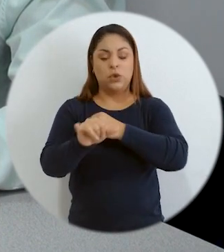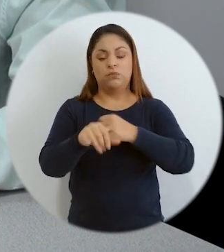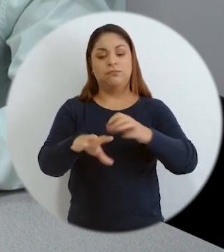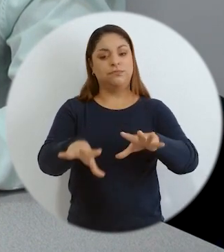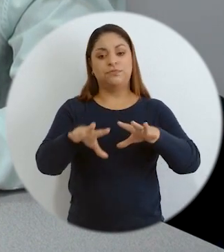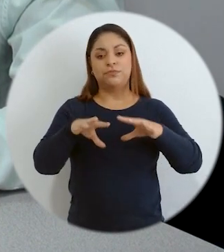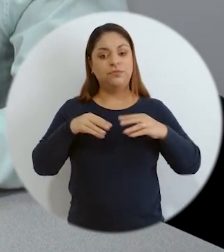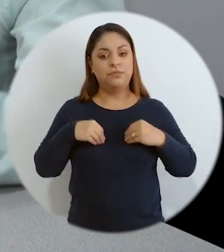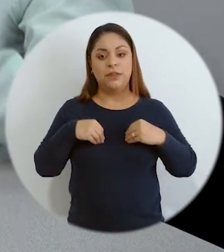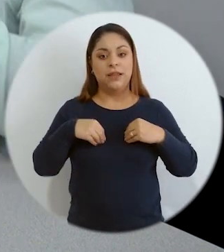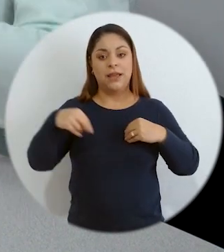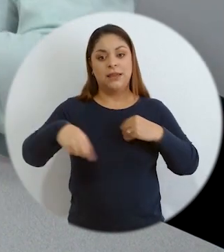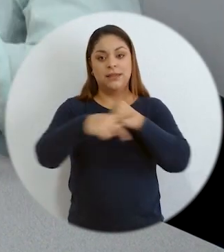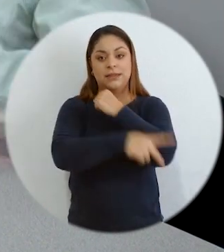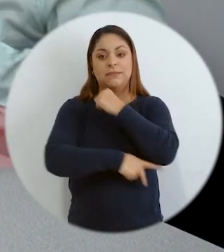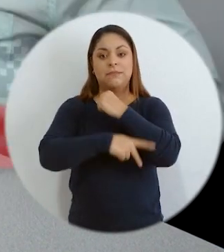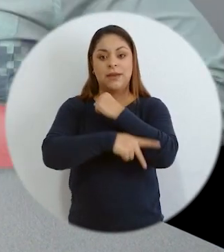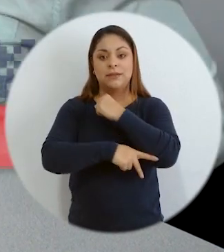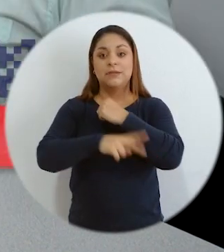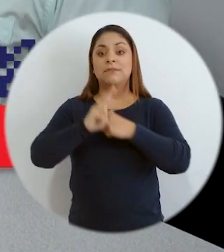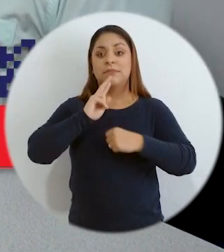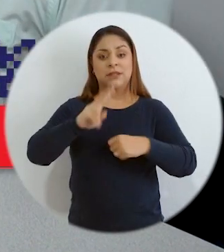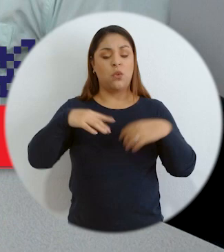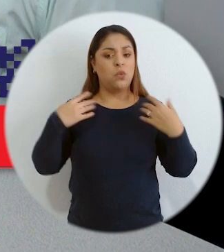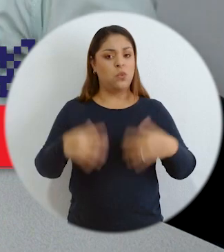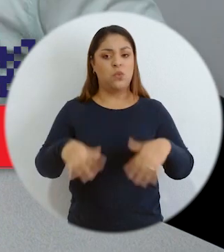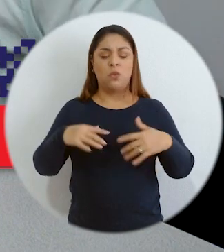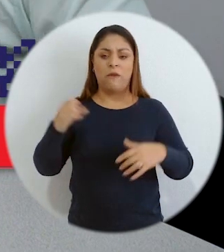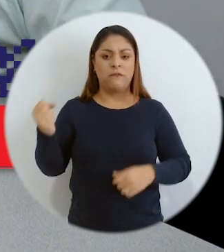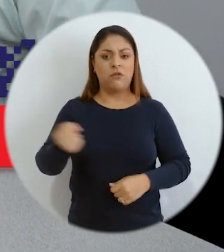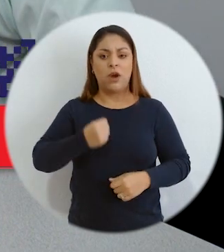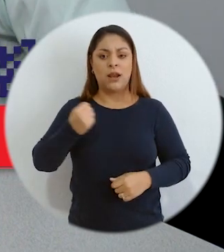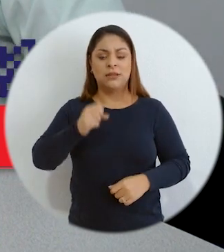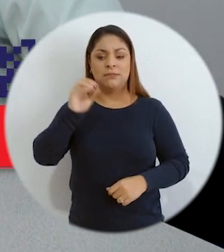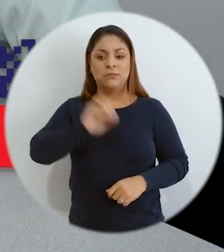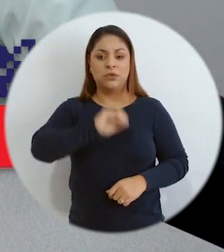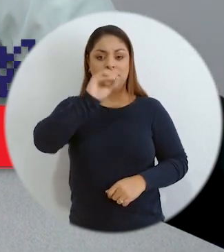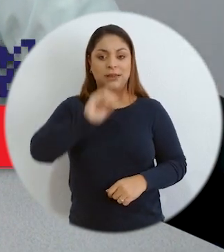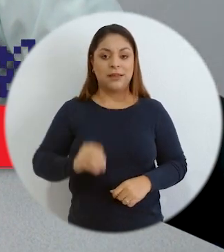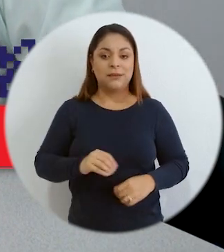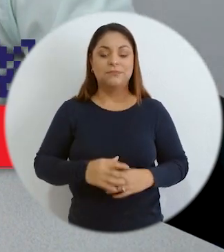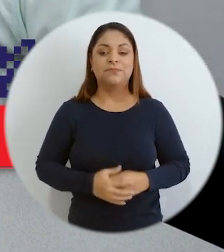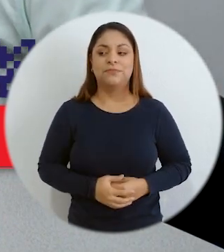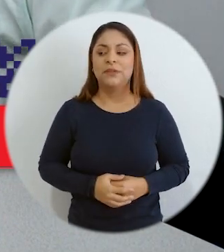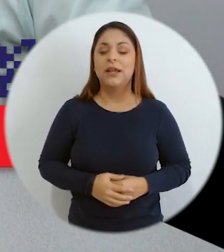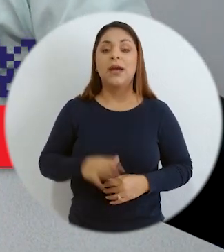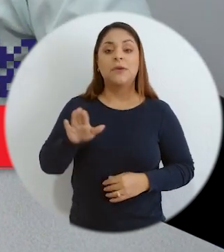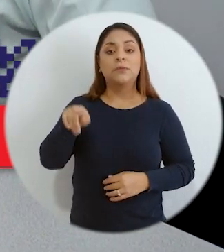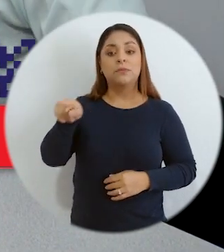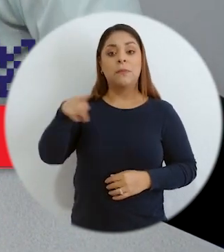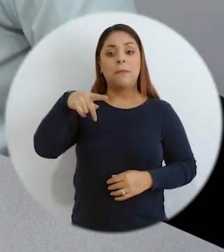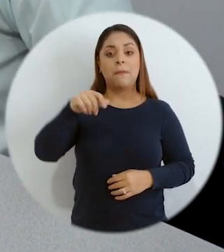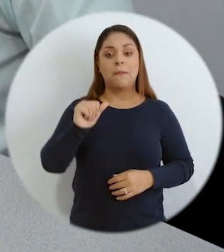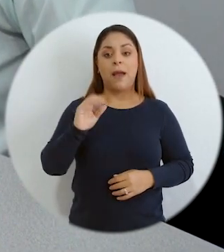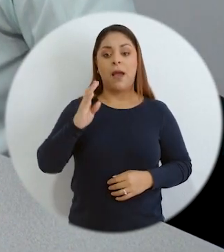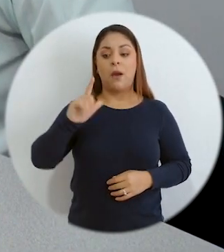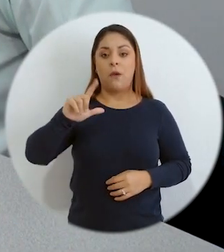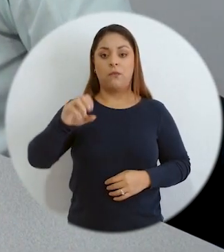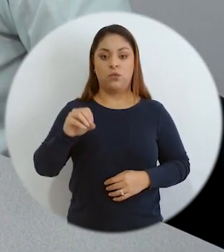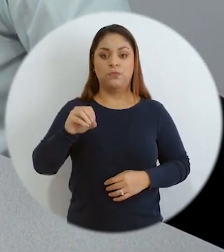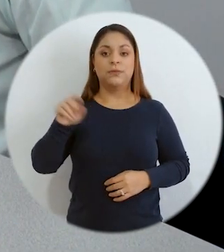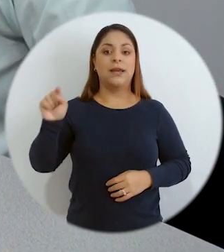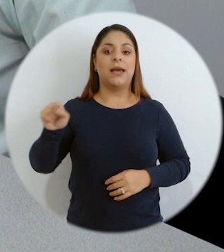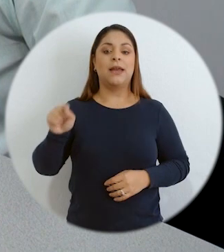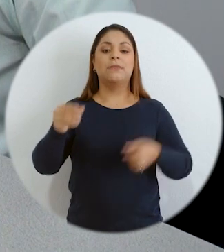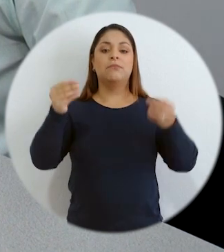nuestro país. Sí, prácticamente duplica la tasa nacional, realmente con ese porcentaje tan fuerte. Antes de entrar en materia, don Pablo, vamos a ver, don Pablo